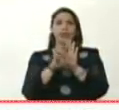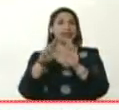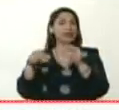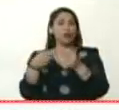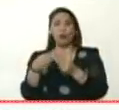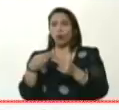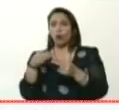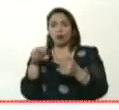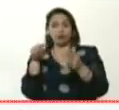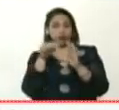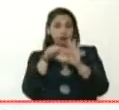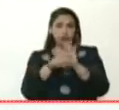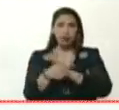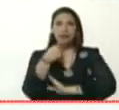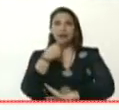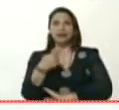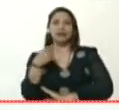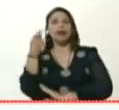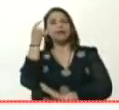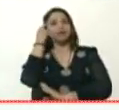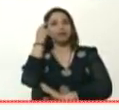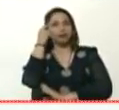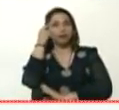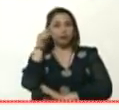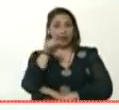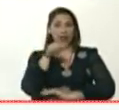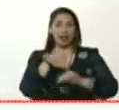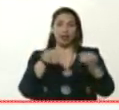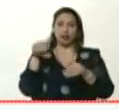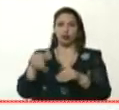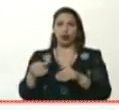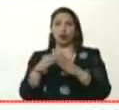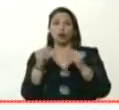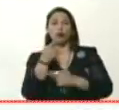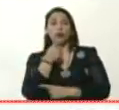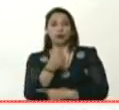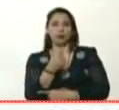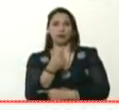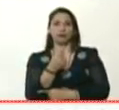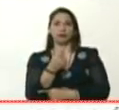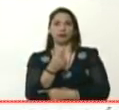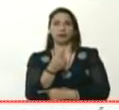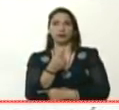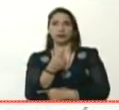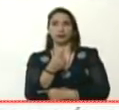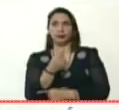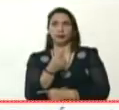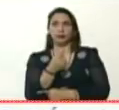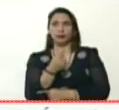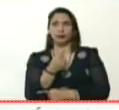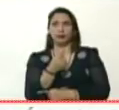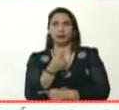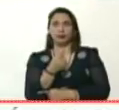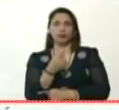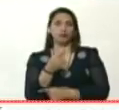dice la fecha de esas elecciones. Solo dice cada